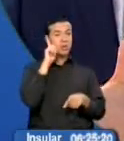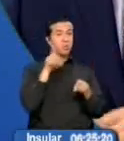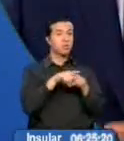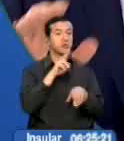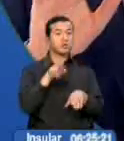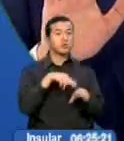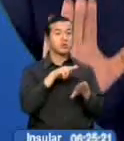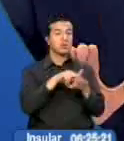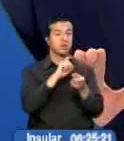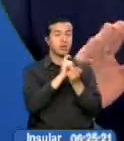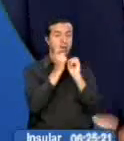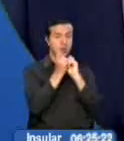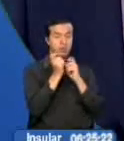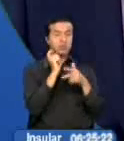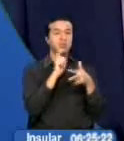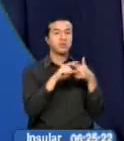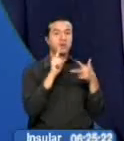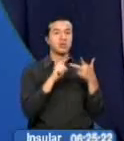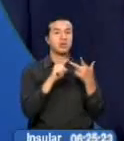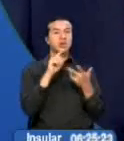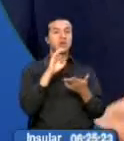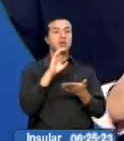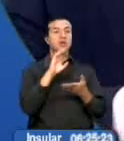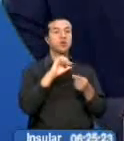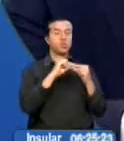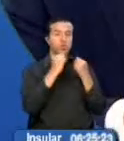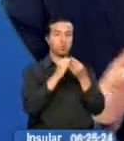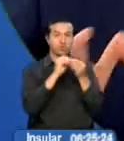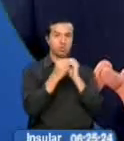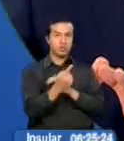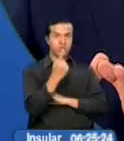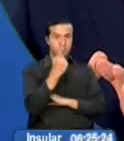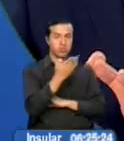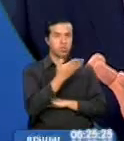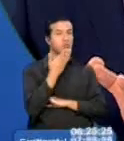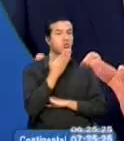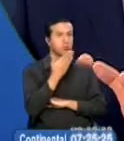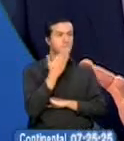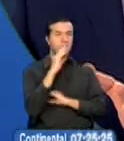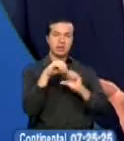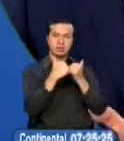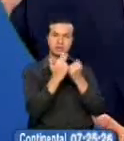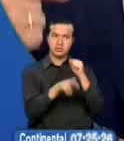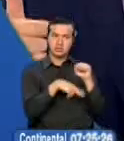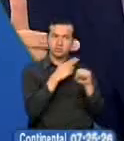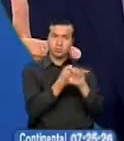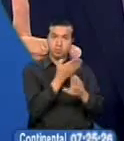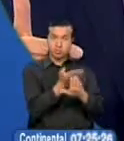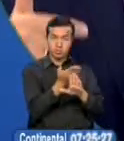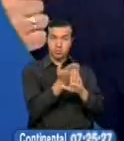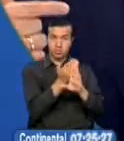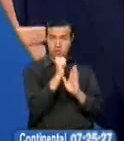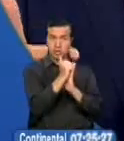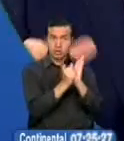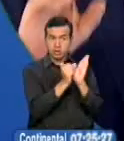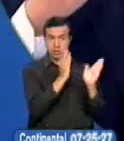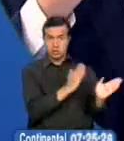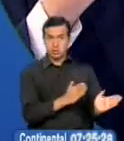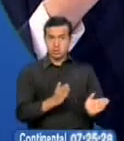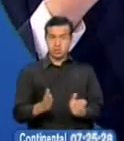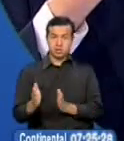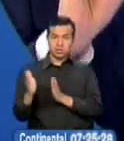por el Cambio y fundamentalmente desde el Centro Democrático estarían llevando a la Asamblea Nacional Legislativa como agenda